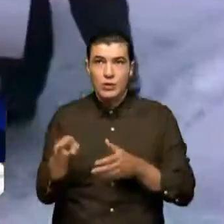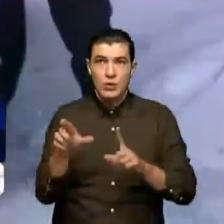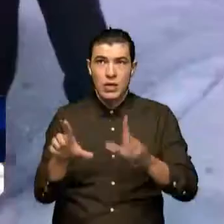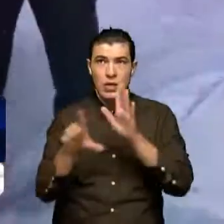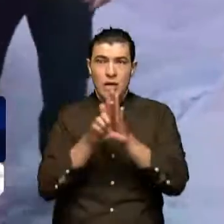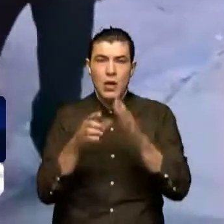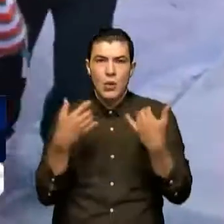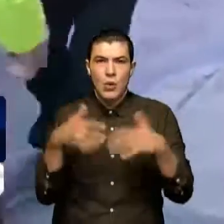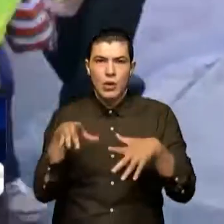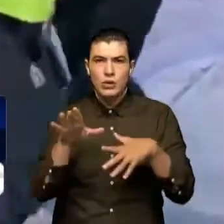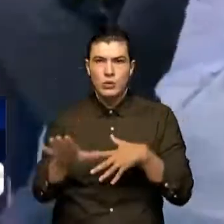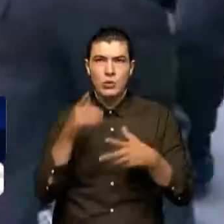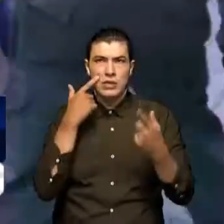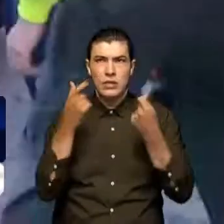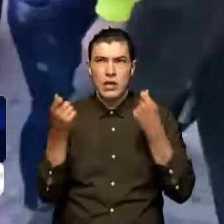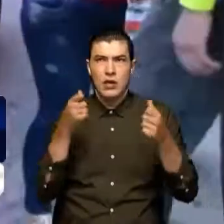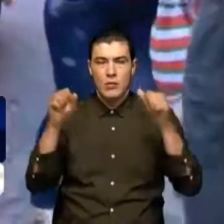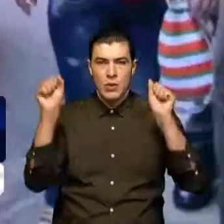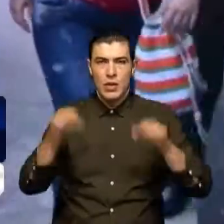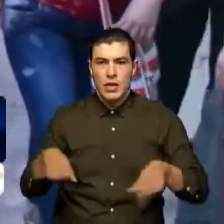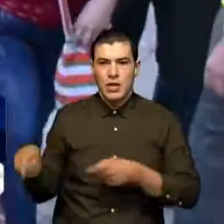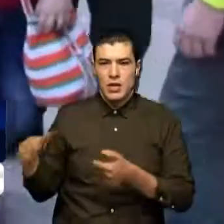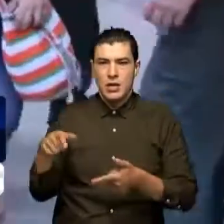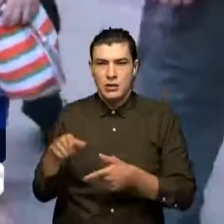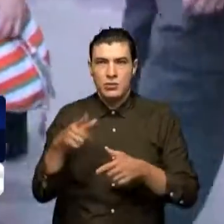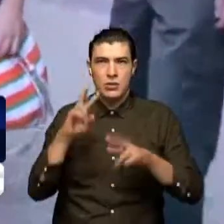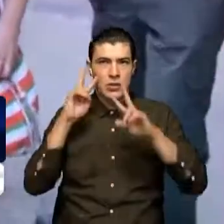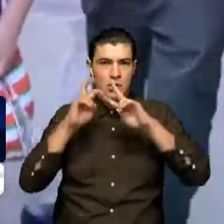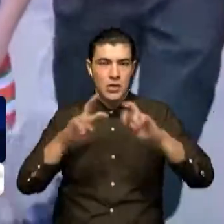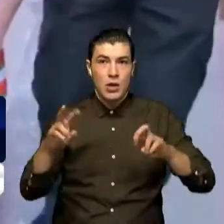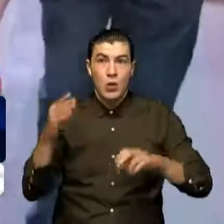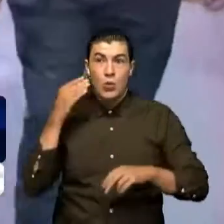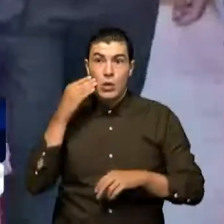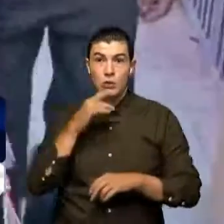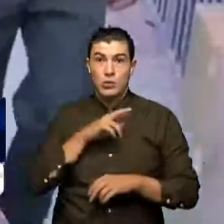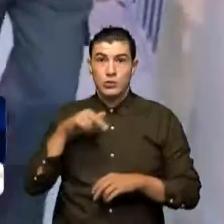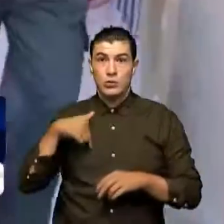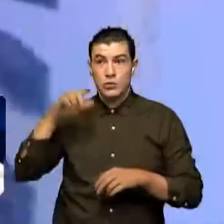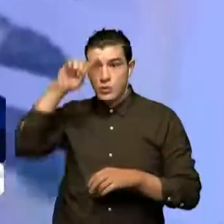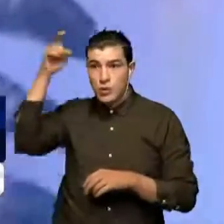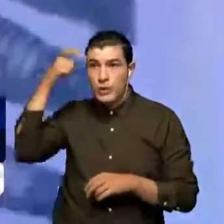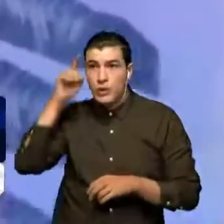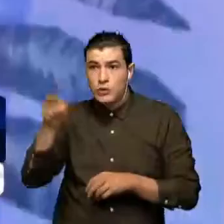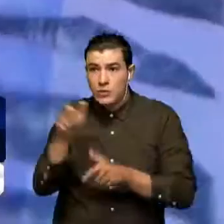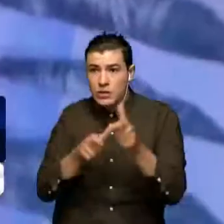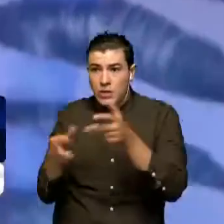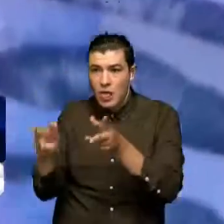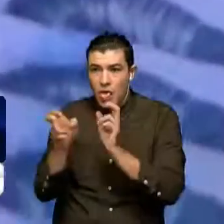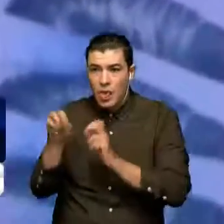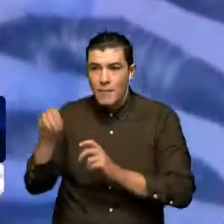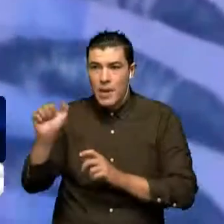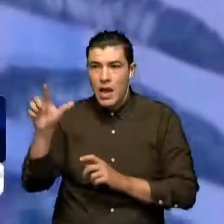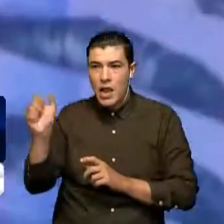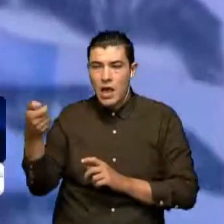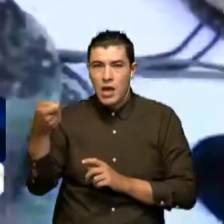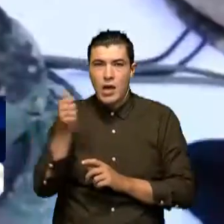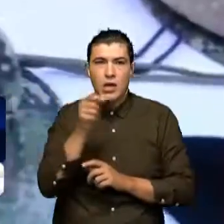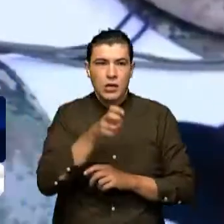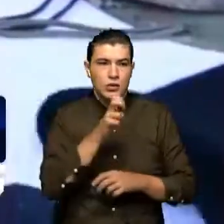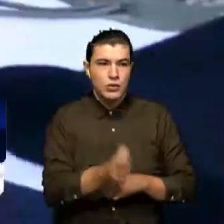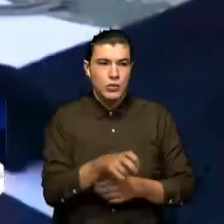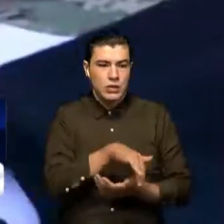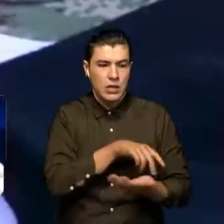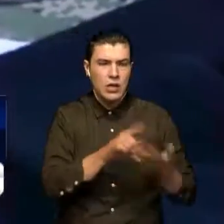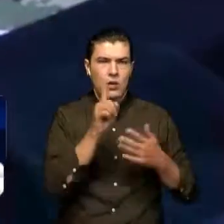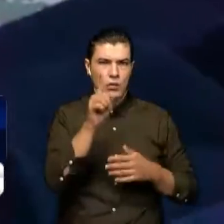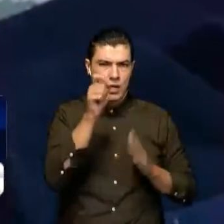ley ha sido una de sus estrategias para financiar sus operaciones cuando llegamos al gobierno estaban extorsionando el málaga en el sur de santander alguna vez tuvimos